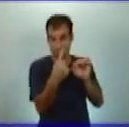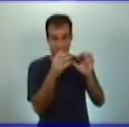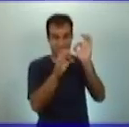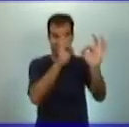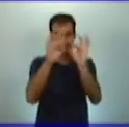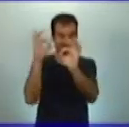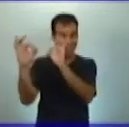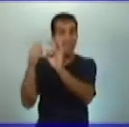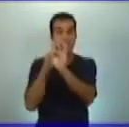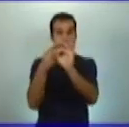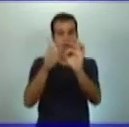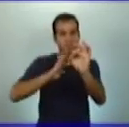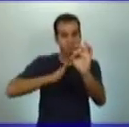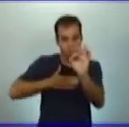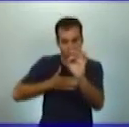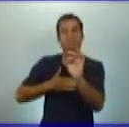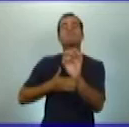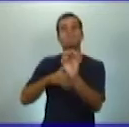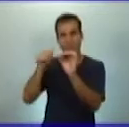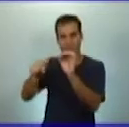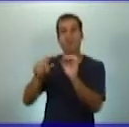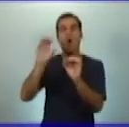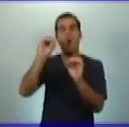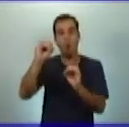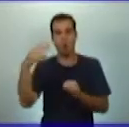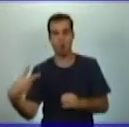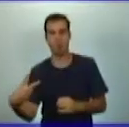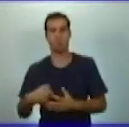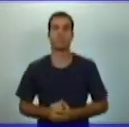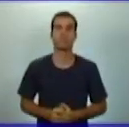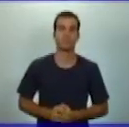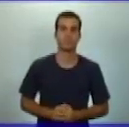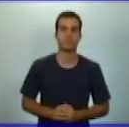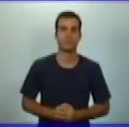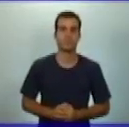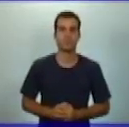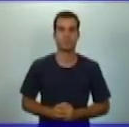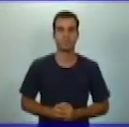al elemento químico oxígeno.